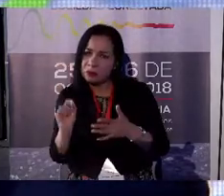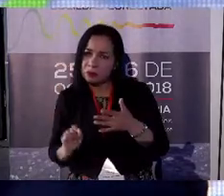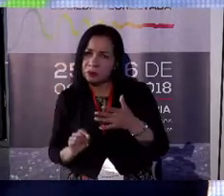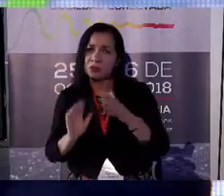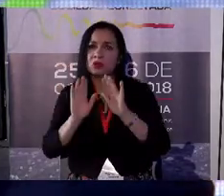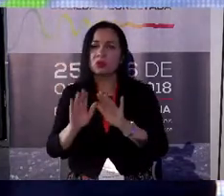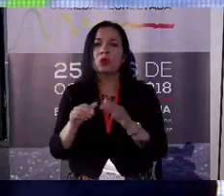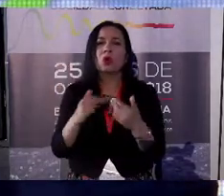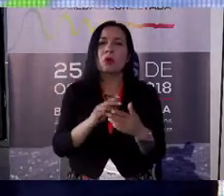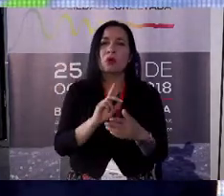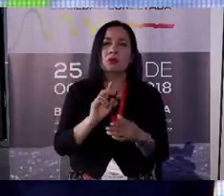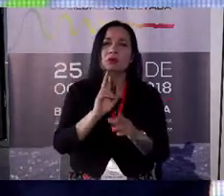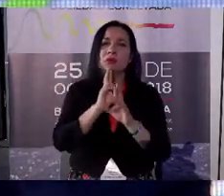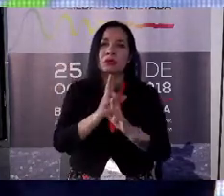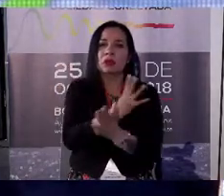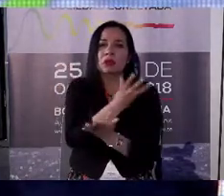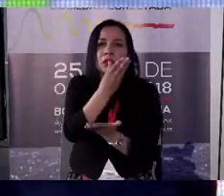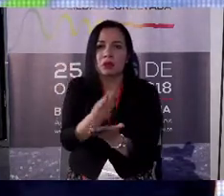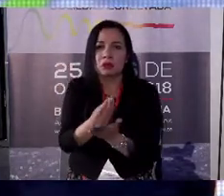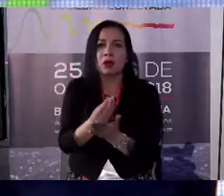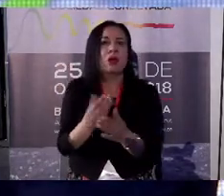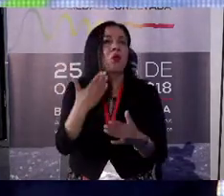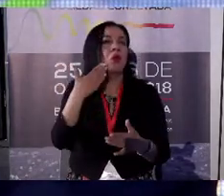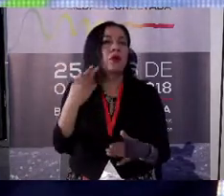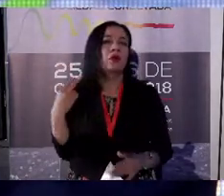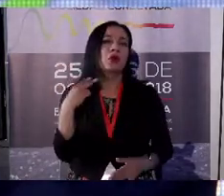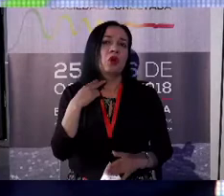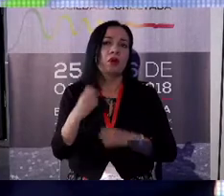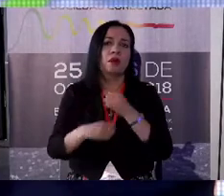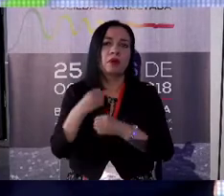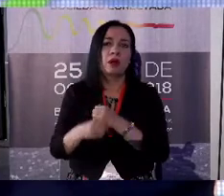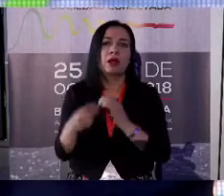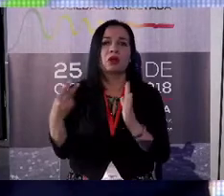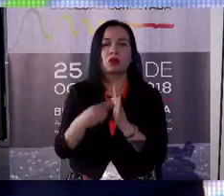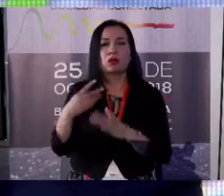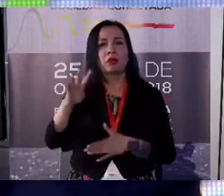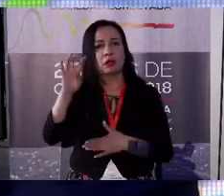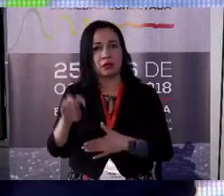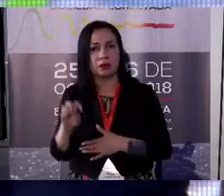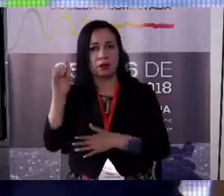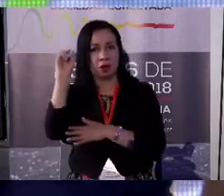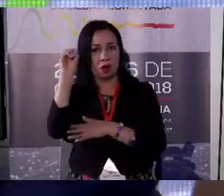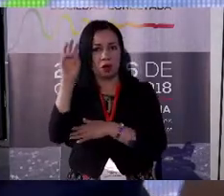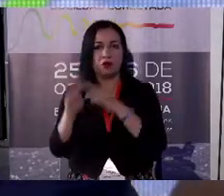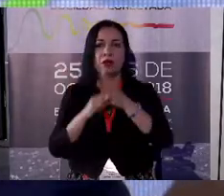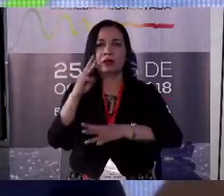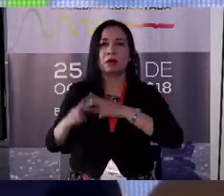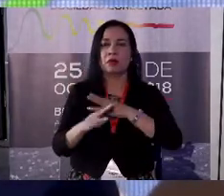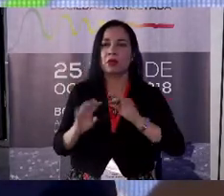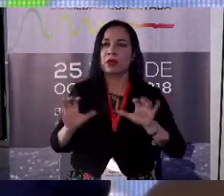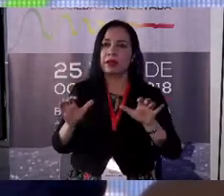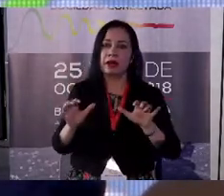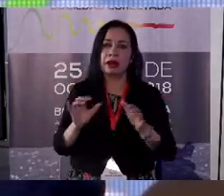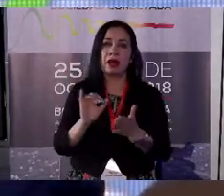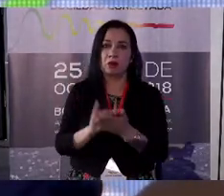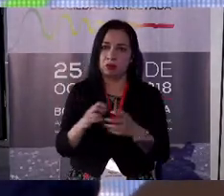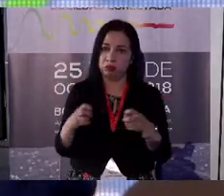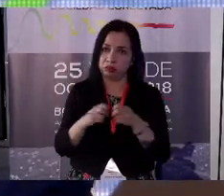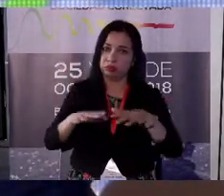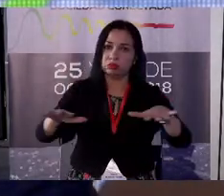de noviembre de 2019 en la Conferencia Mundial de Radio. Por eso, para cerrar, para nosotros es fundamental, para